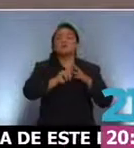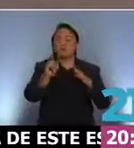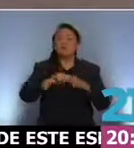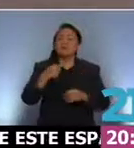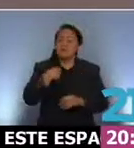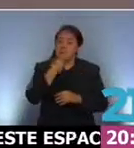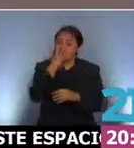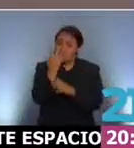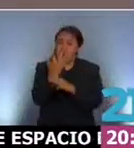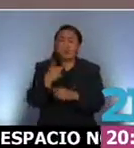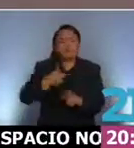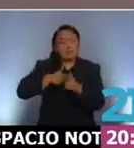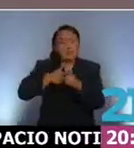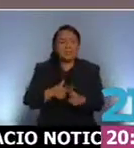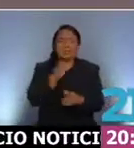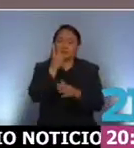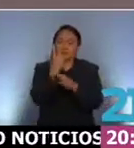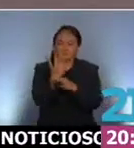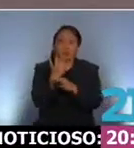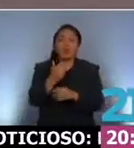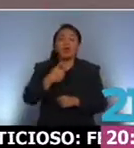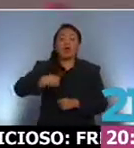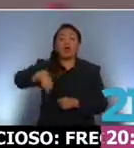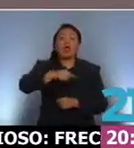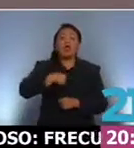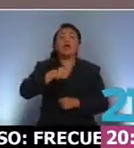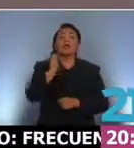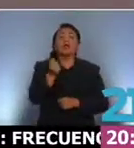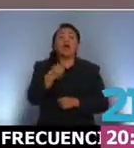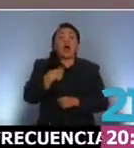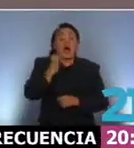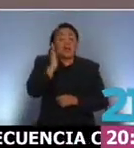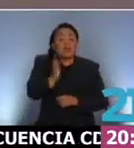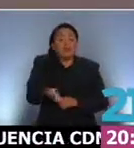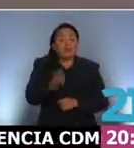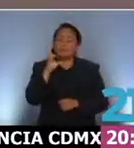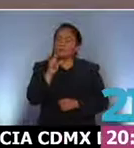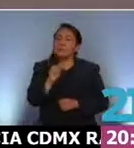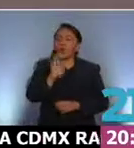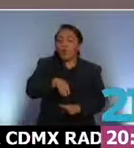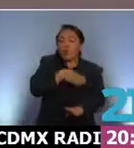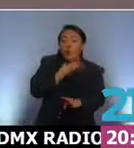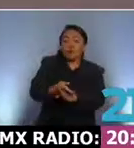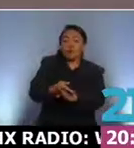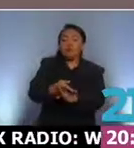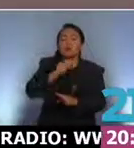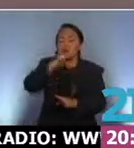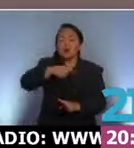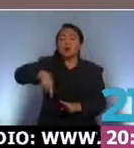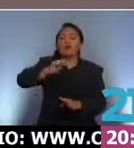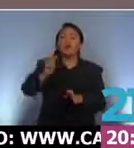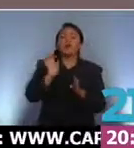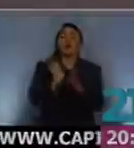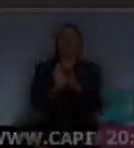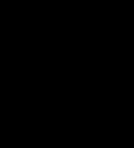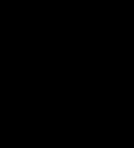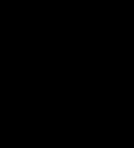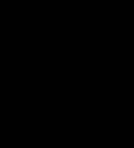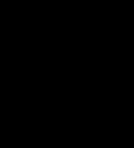he dicho y lo reitero: no aceptaremos nada que vaya en contra de nuestra dignidad como nación.